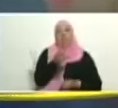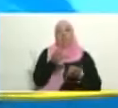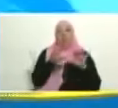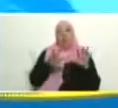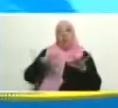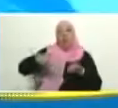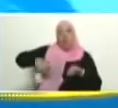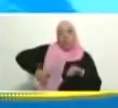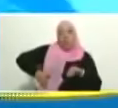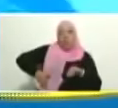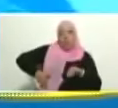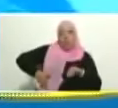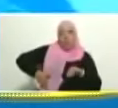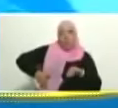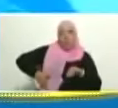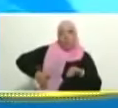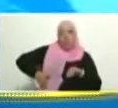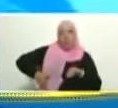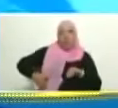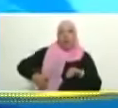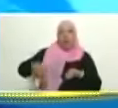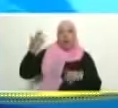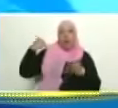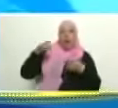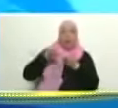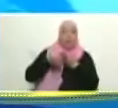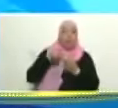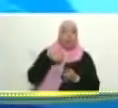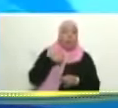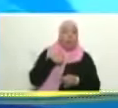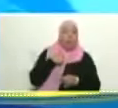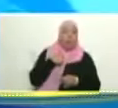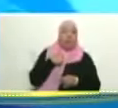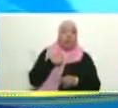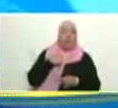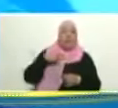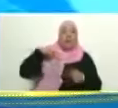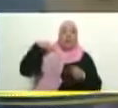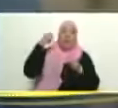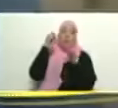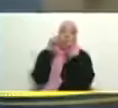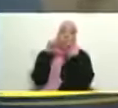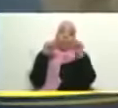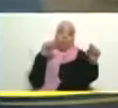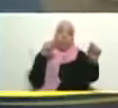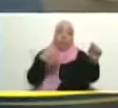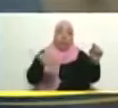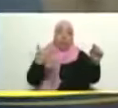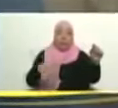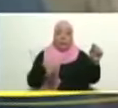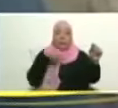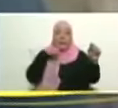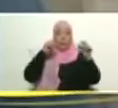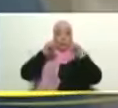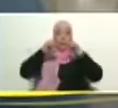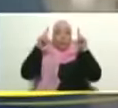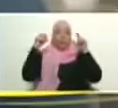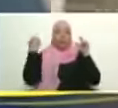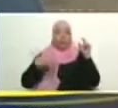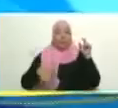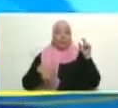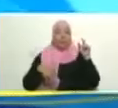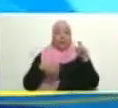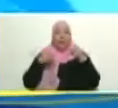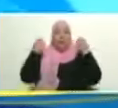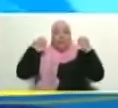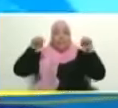Encintado el 38. Mira, Silita tiene una puntería que ustedes se quedan locos. Nosotros a veces vamos